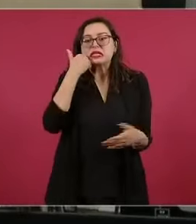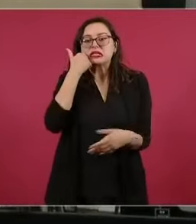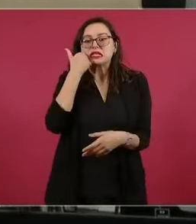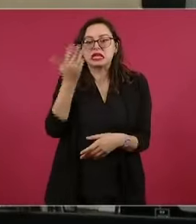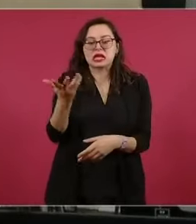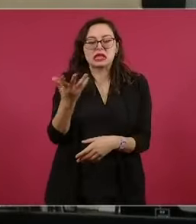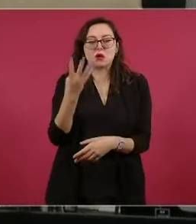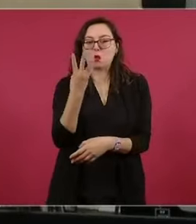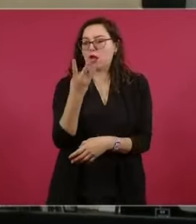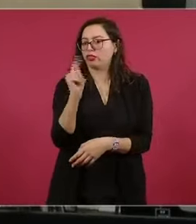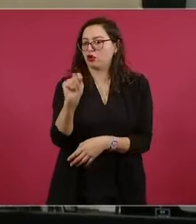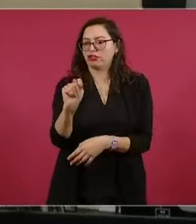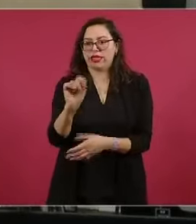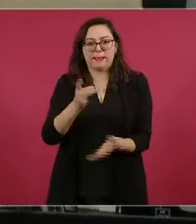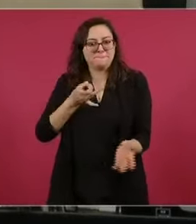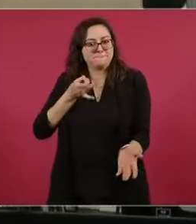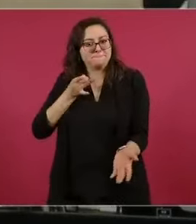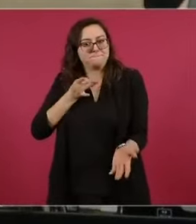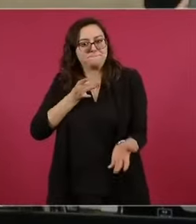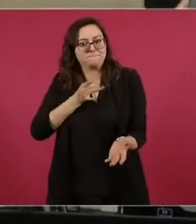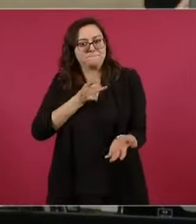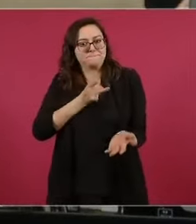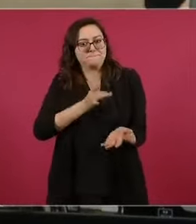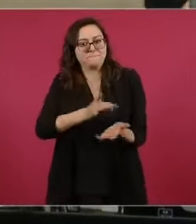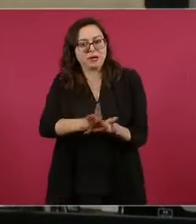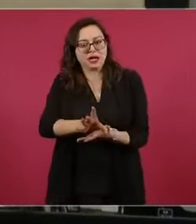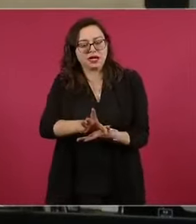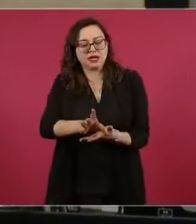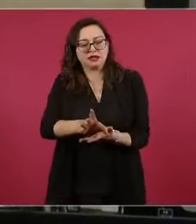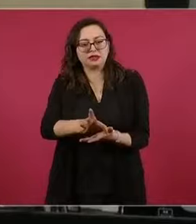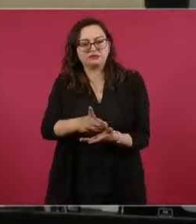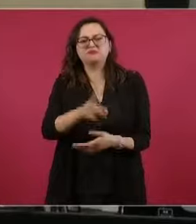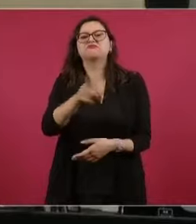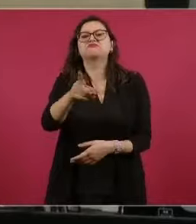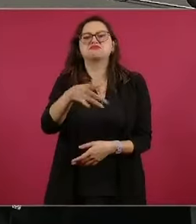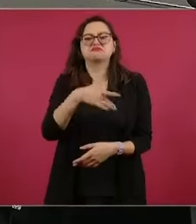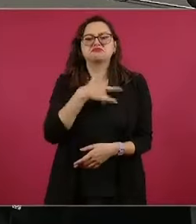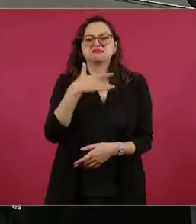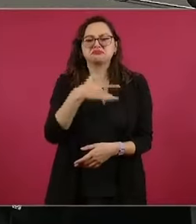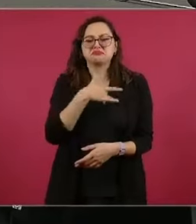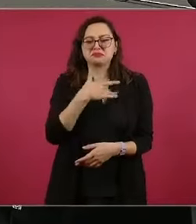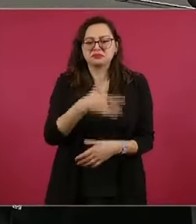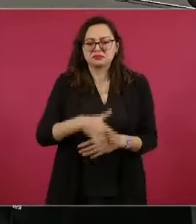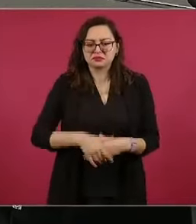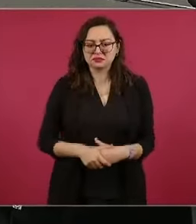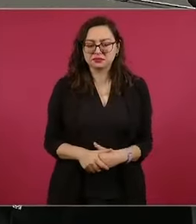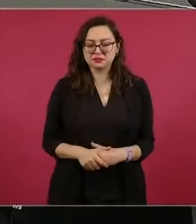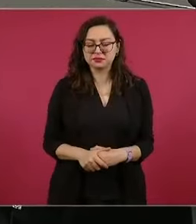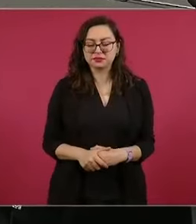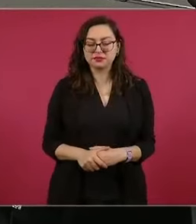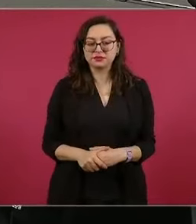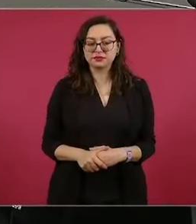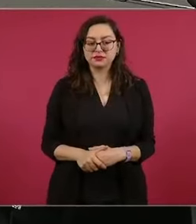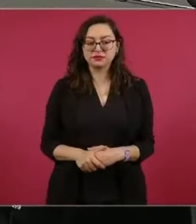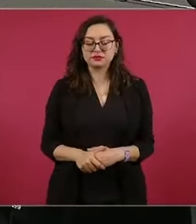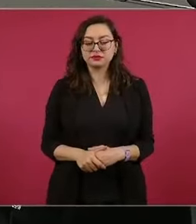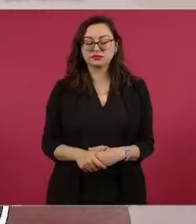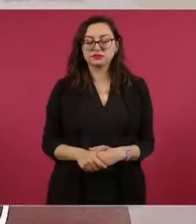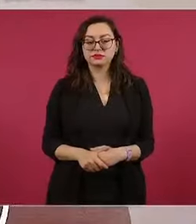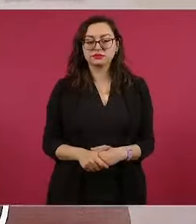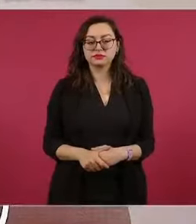desbancar a la 4T, ¿cómo lo visualiza? ¿Qué análisis podría pues dar eso? Yo veo que